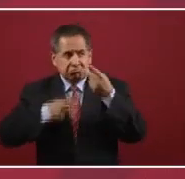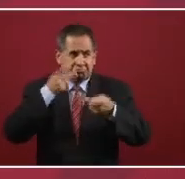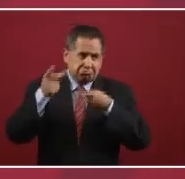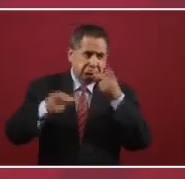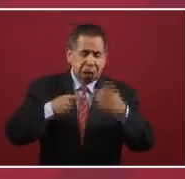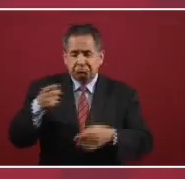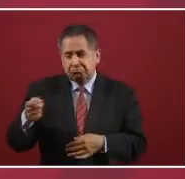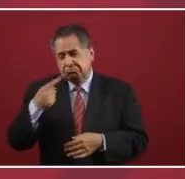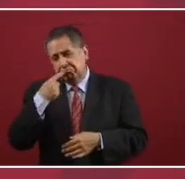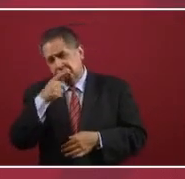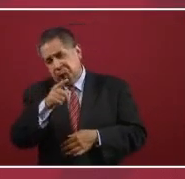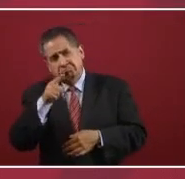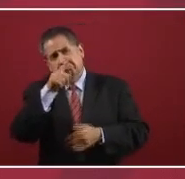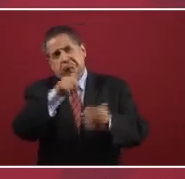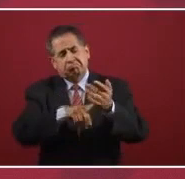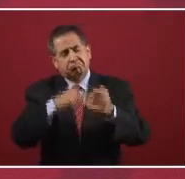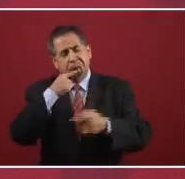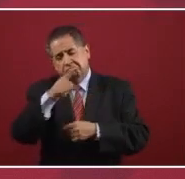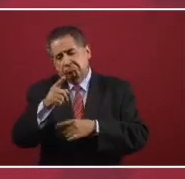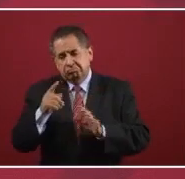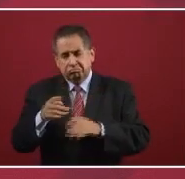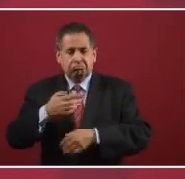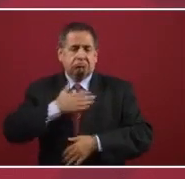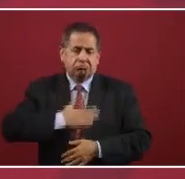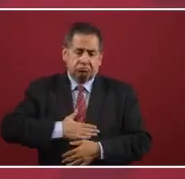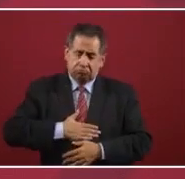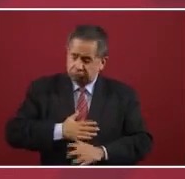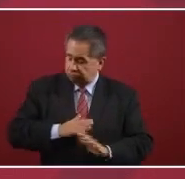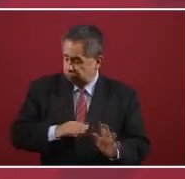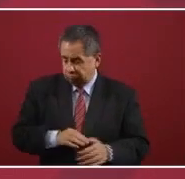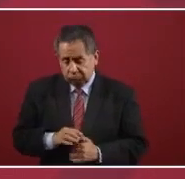de acudir a las instancias en busca de justicia,